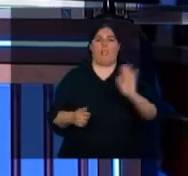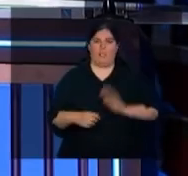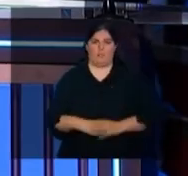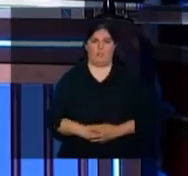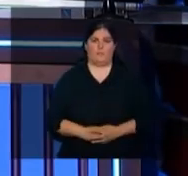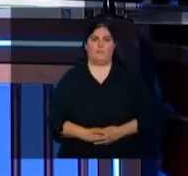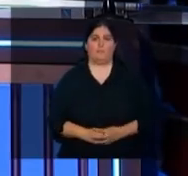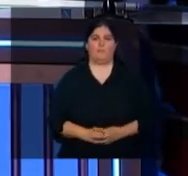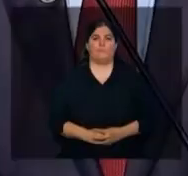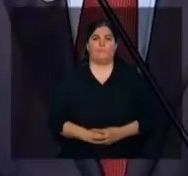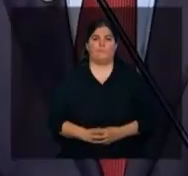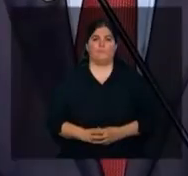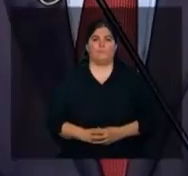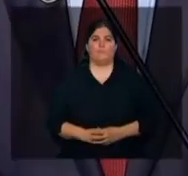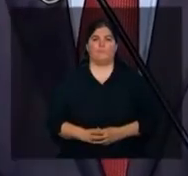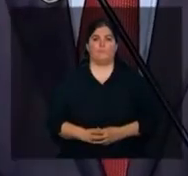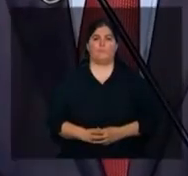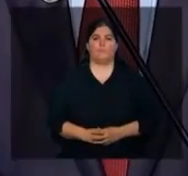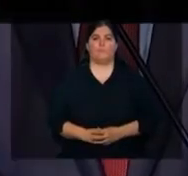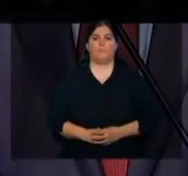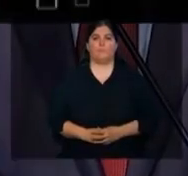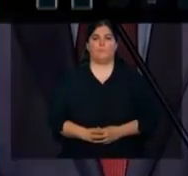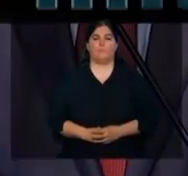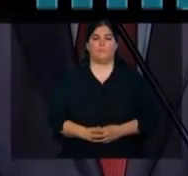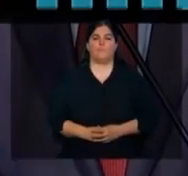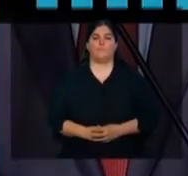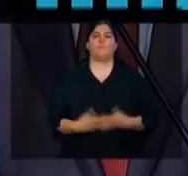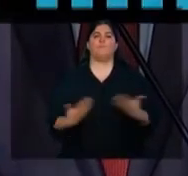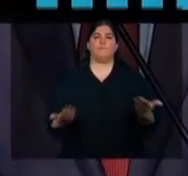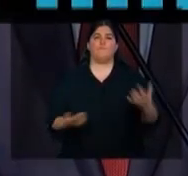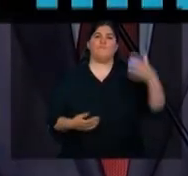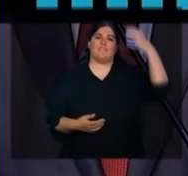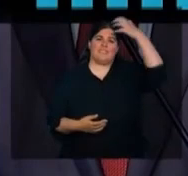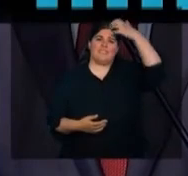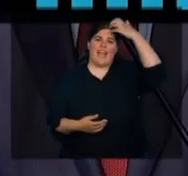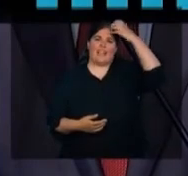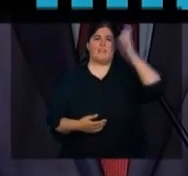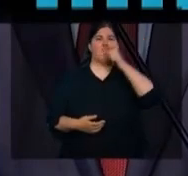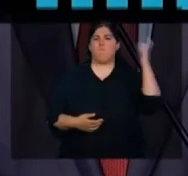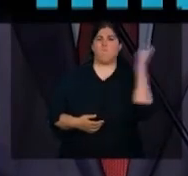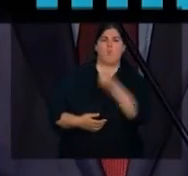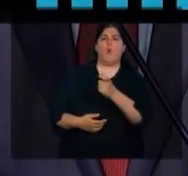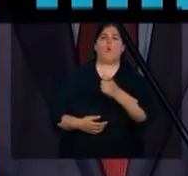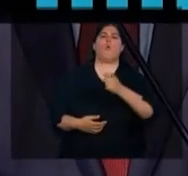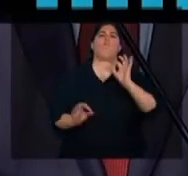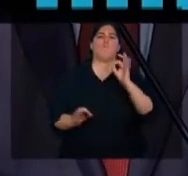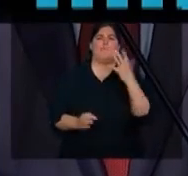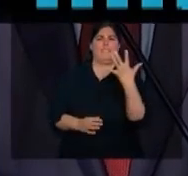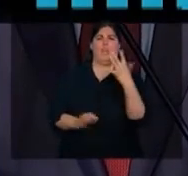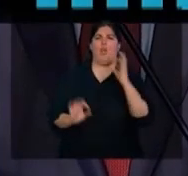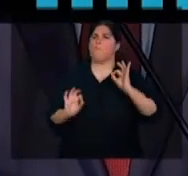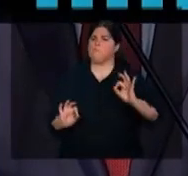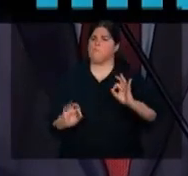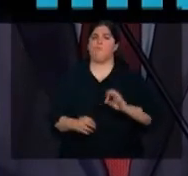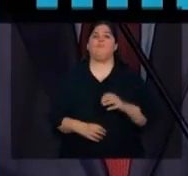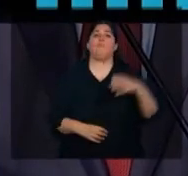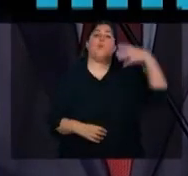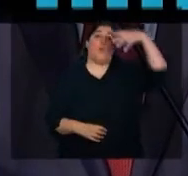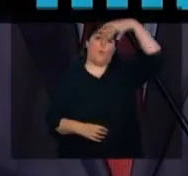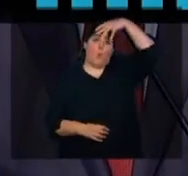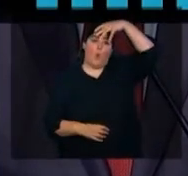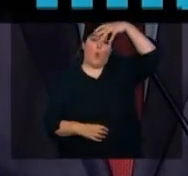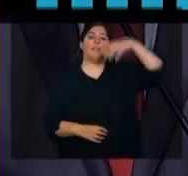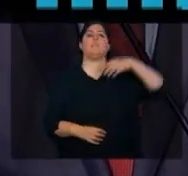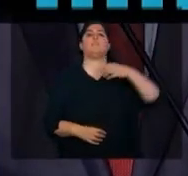este momento Y en este caso Juan Esti utilizó sus cco réplicas mientras que patri